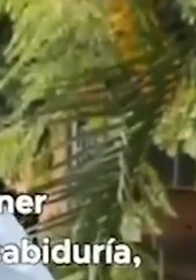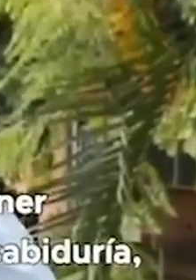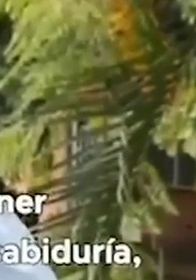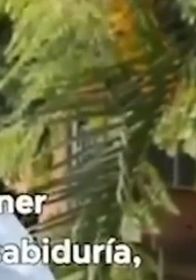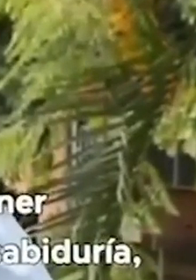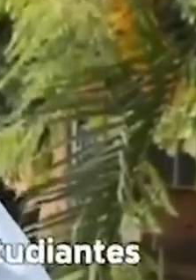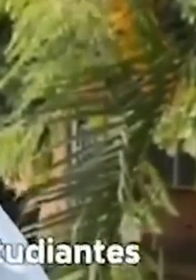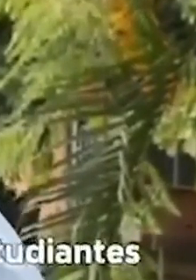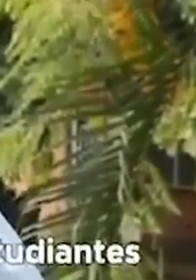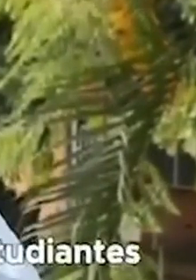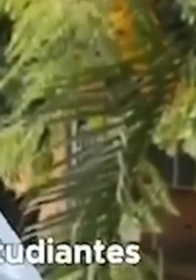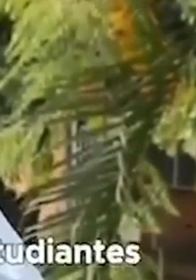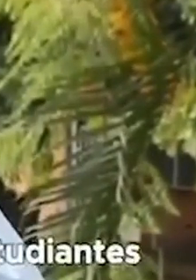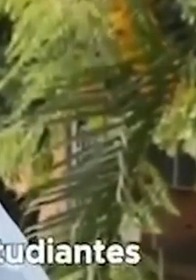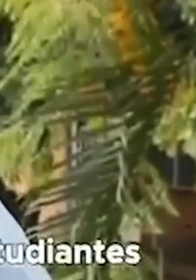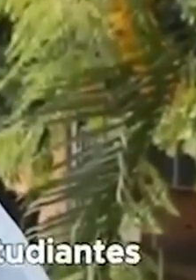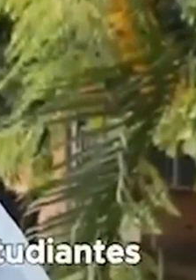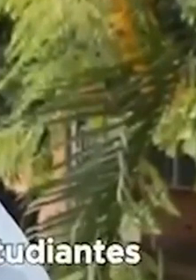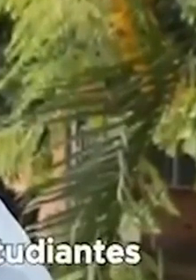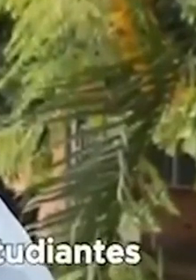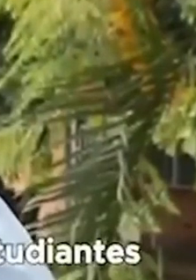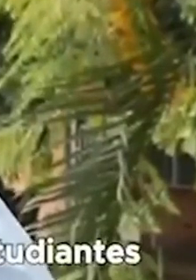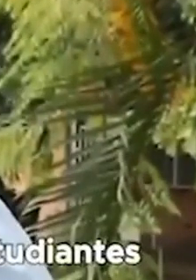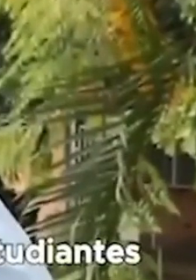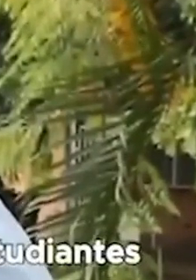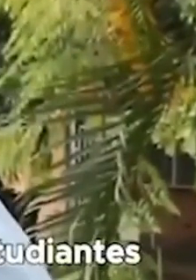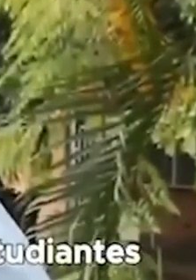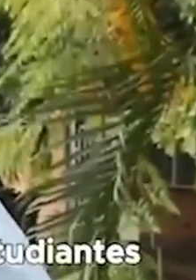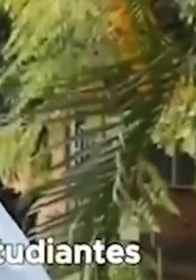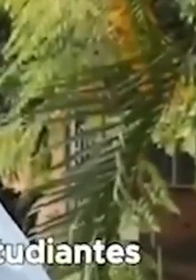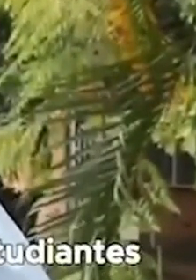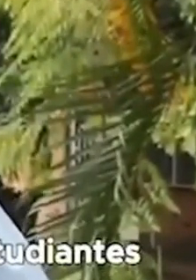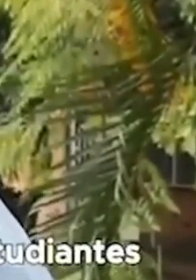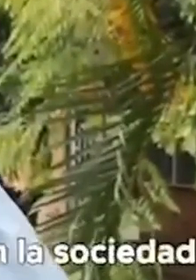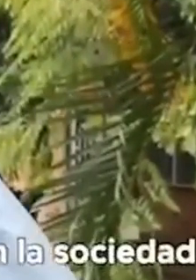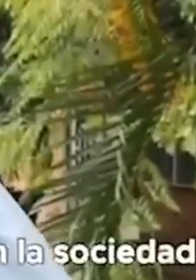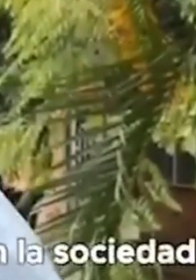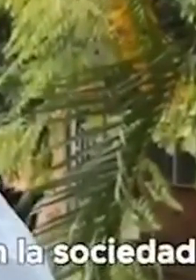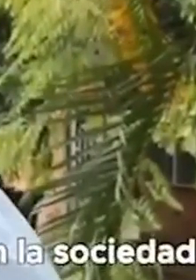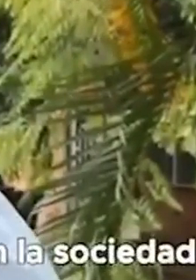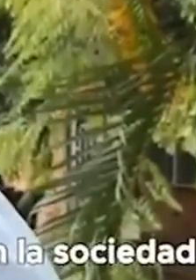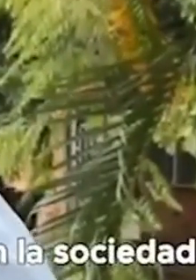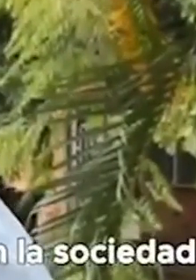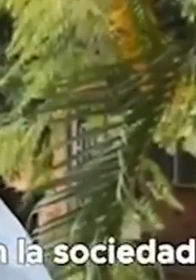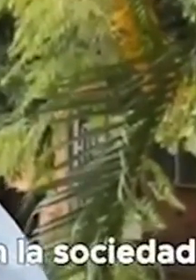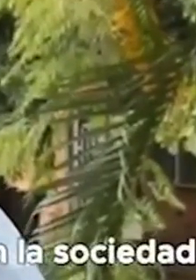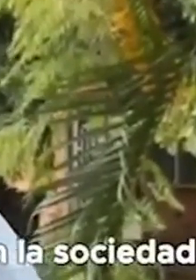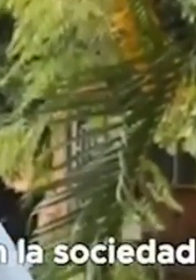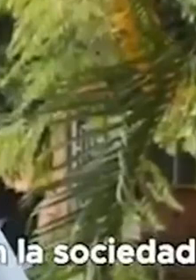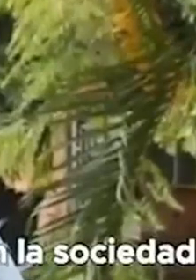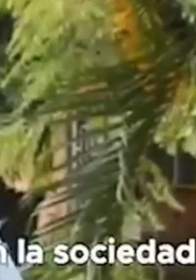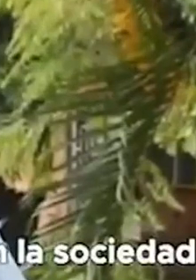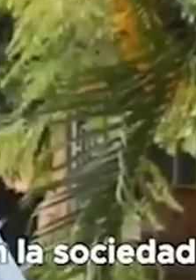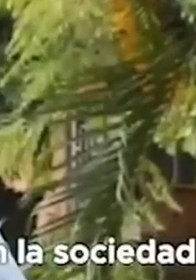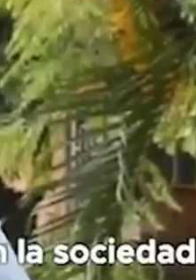maestros colmados de sabiduría, conocimiento y humanidad, y también de estudiantes, renovados,